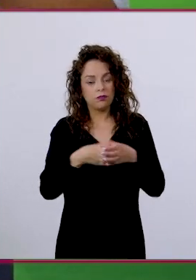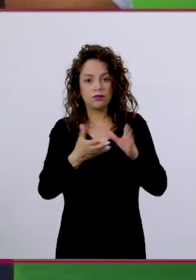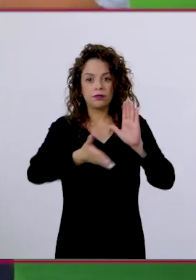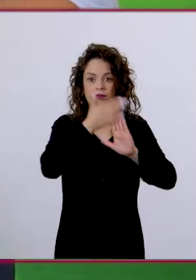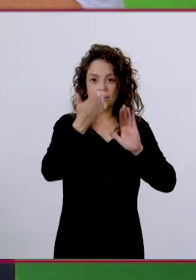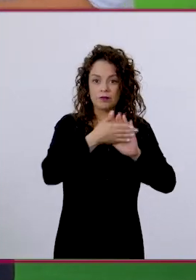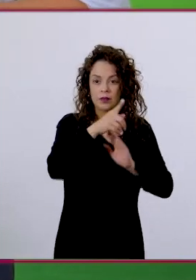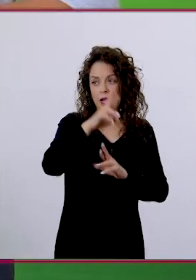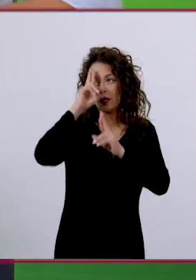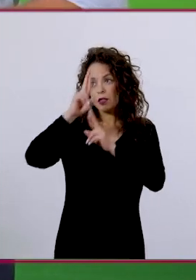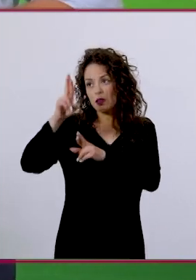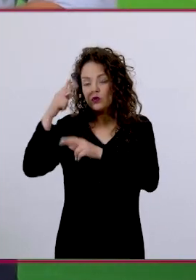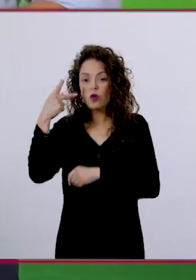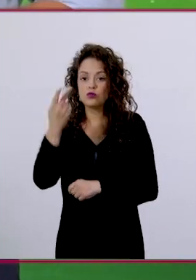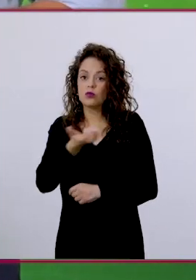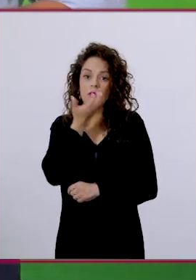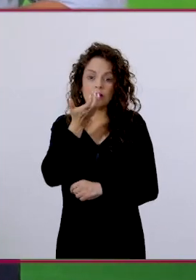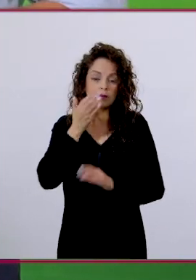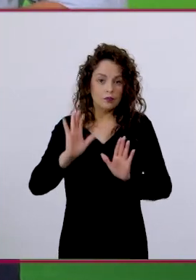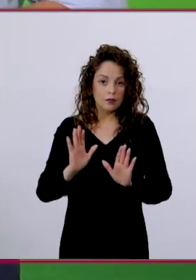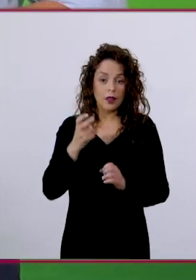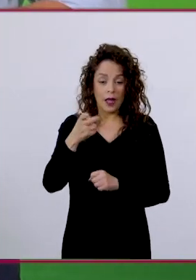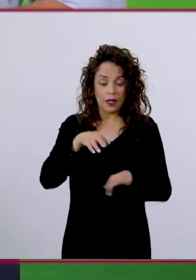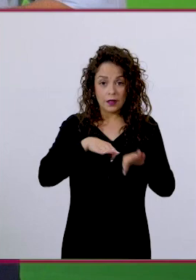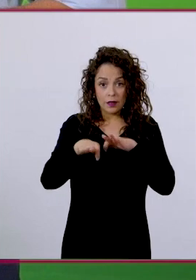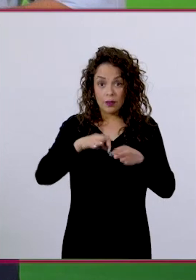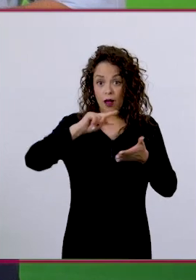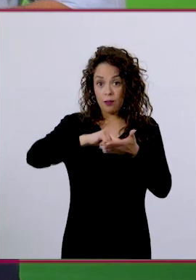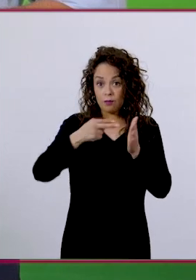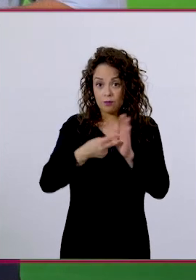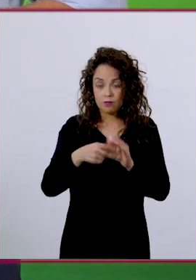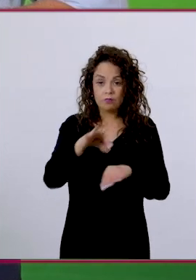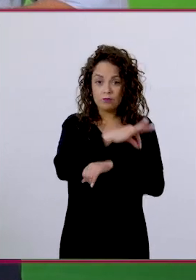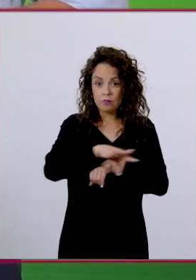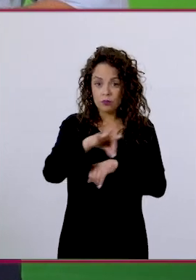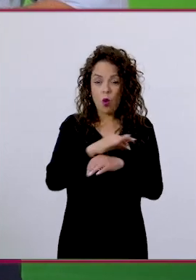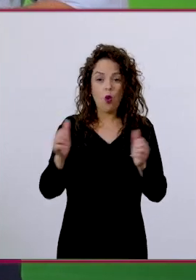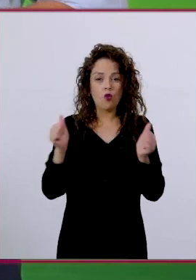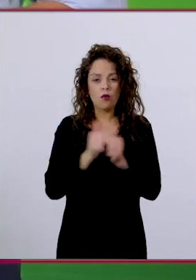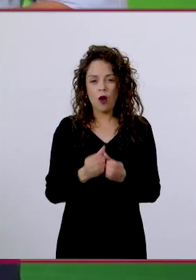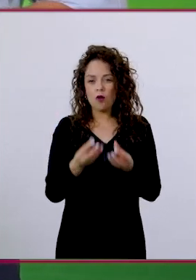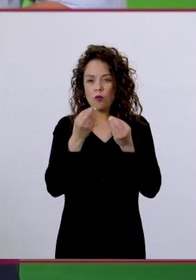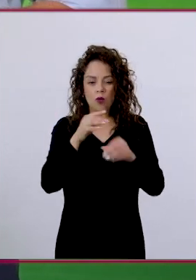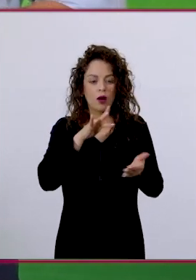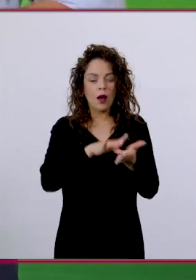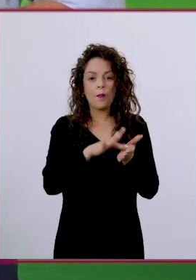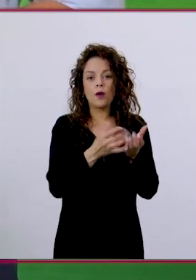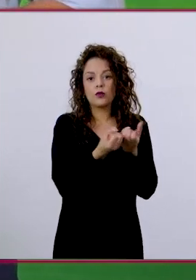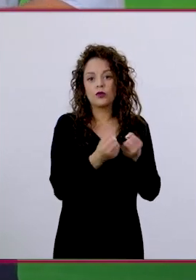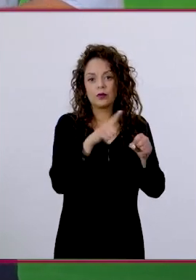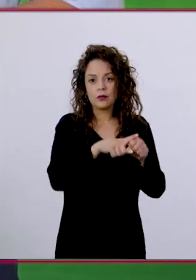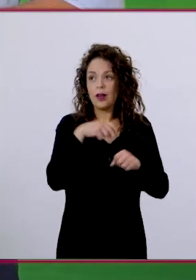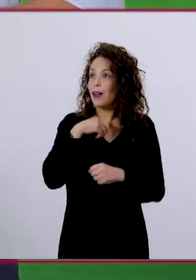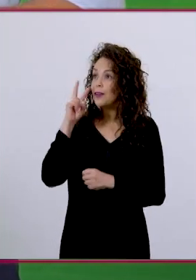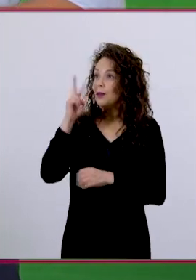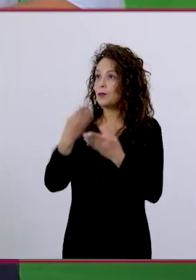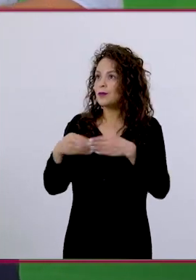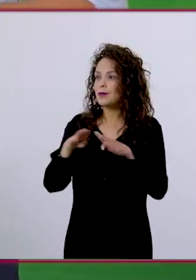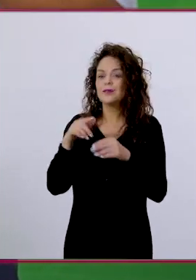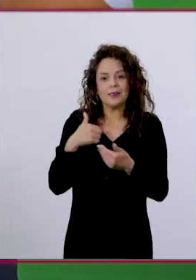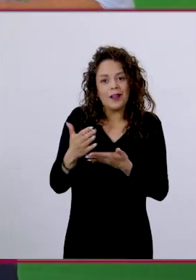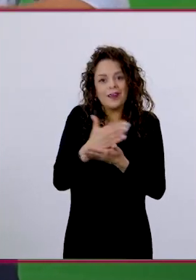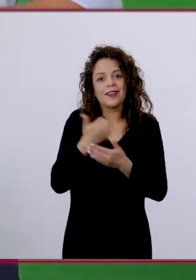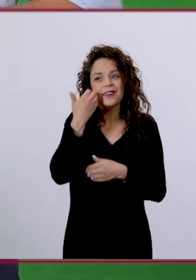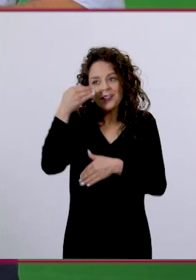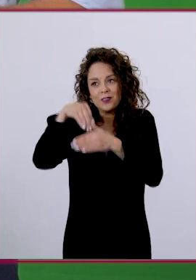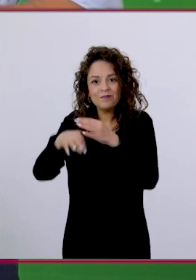como que respetan los saberes. Es una labor arquitectónica con mucho sentido social. Nada más de ver las casas dan ganas de habitarlas. Sí, se